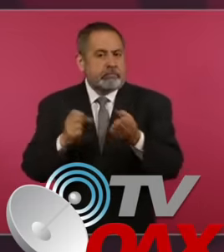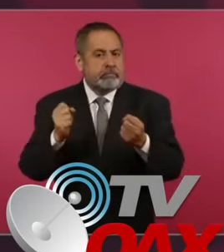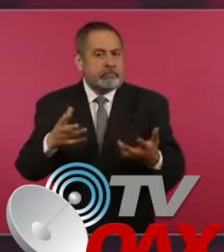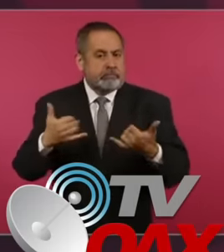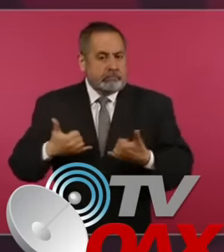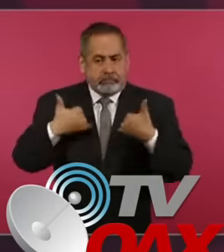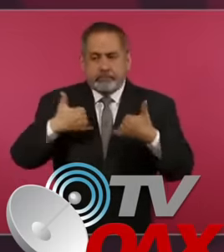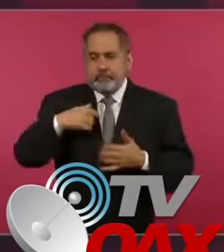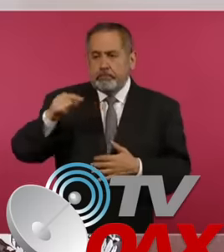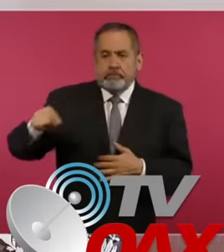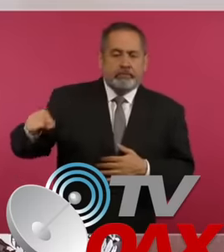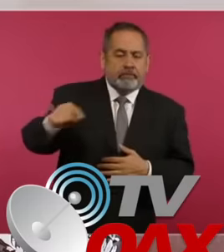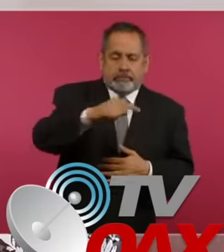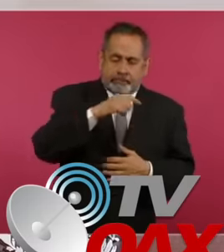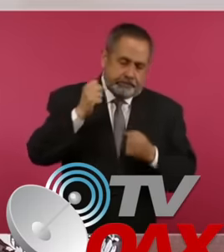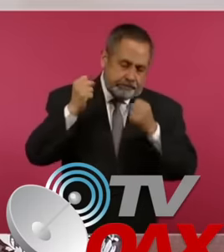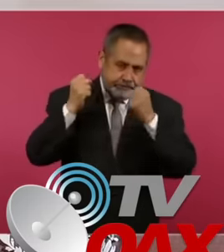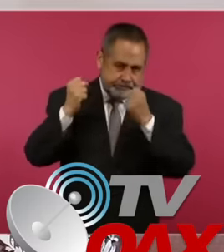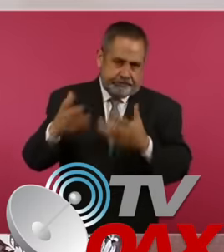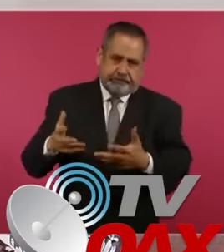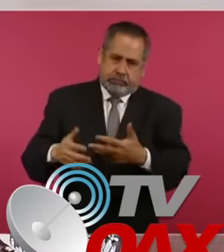maneras. Los jóvenes